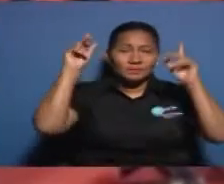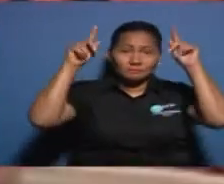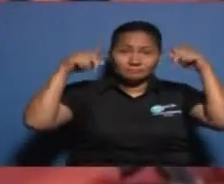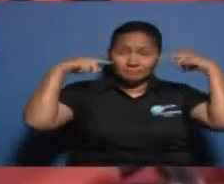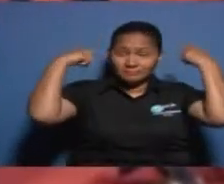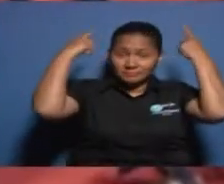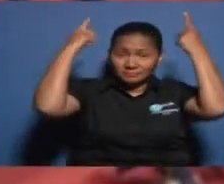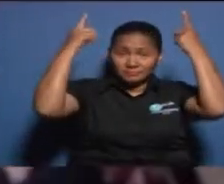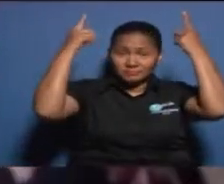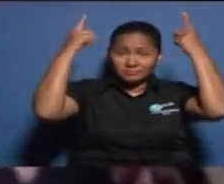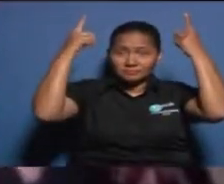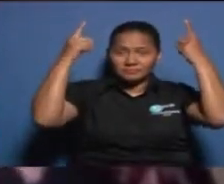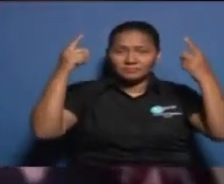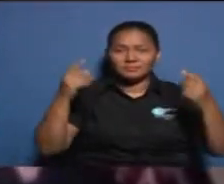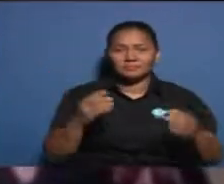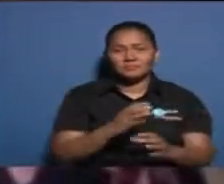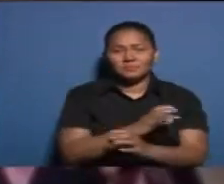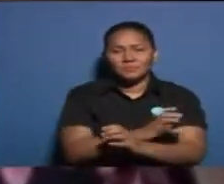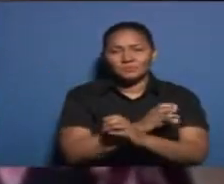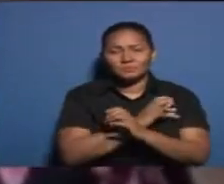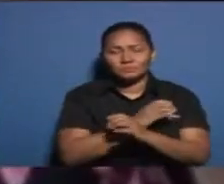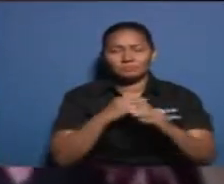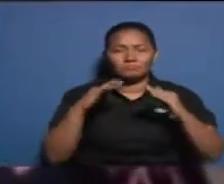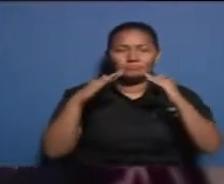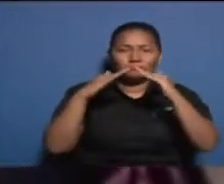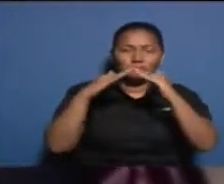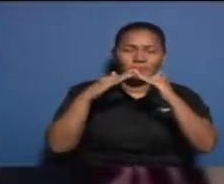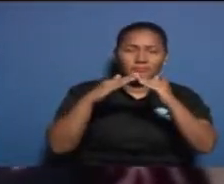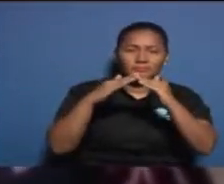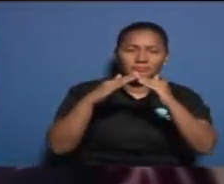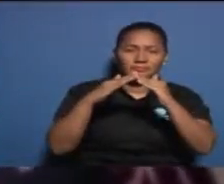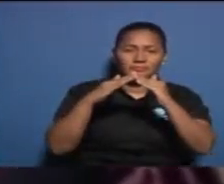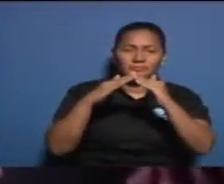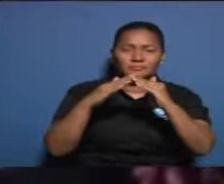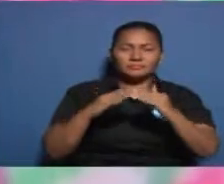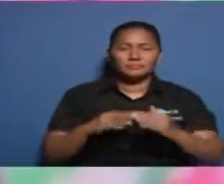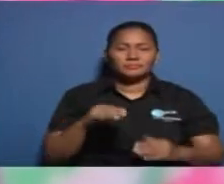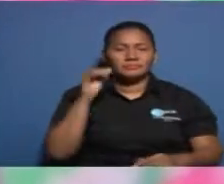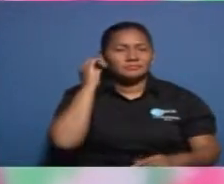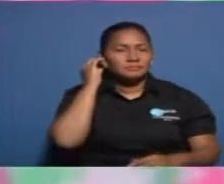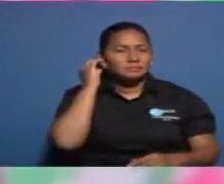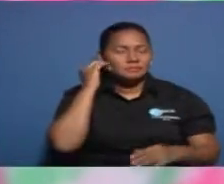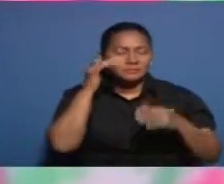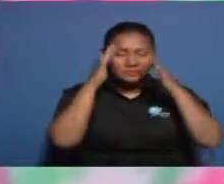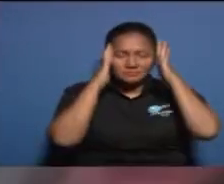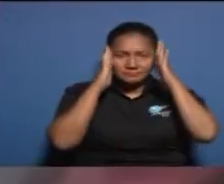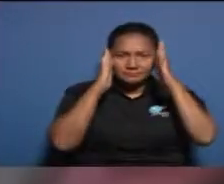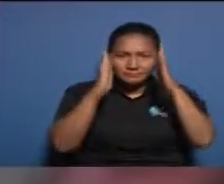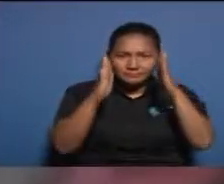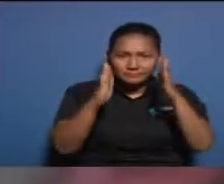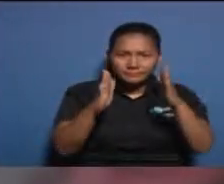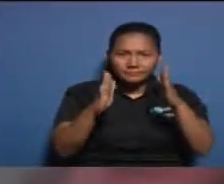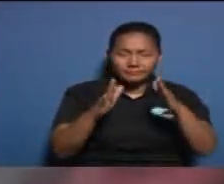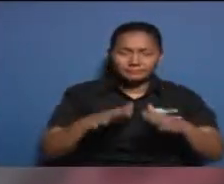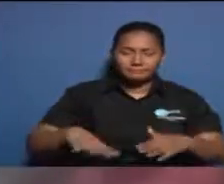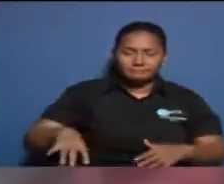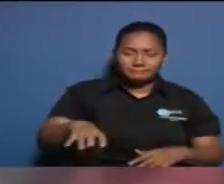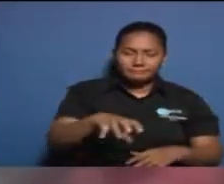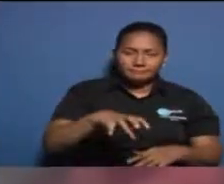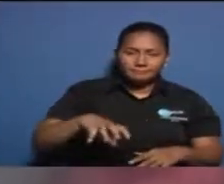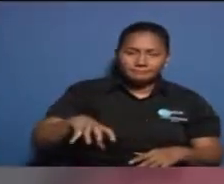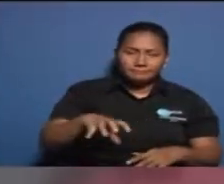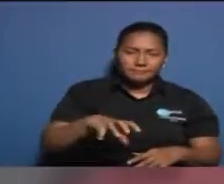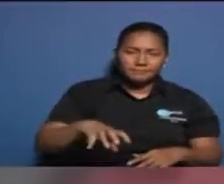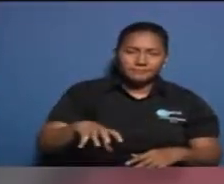que es una prolongación de lo que se hace en la casa las mujeres se concentran en las áreas llamadas tradicionales